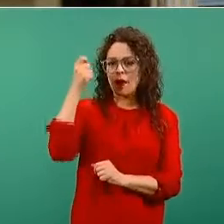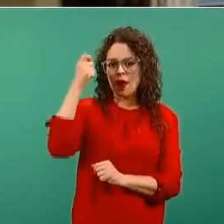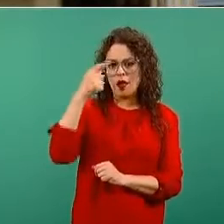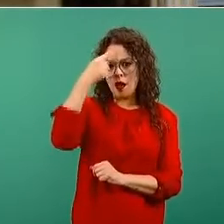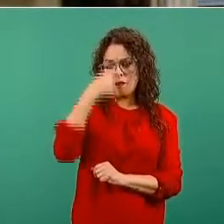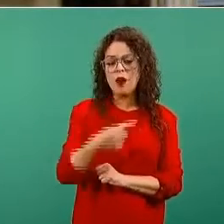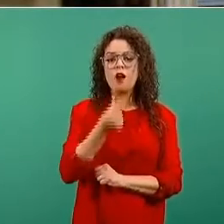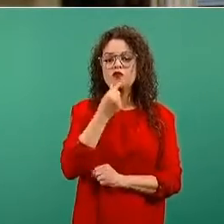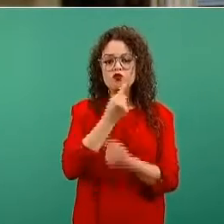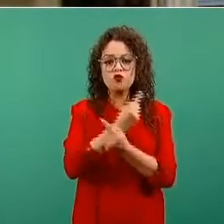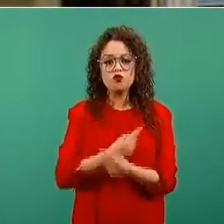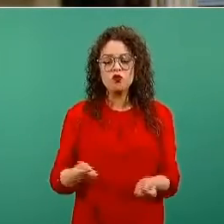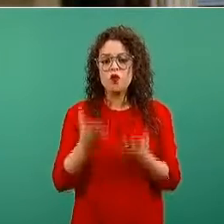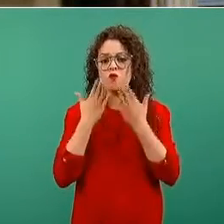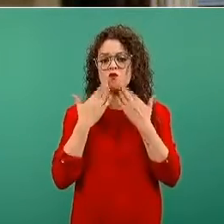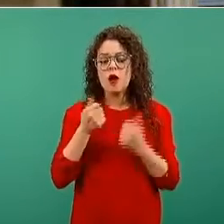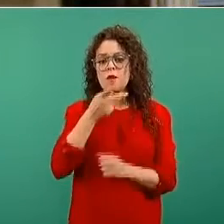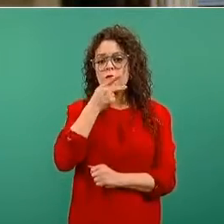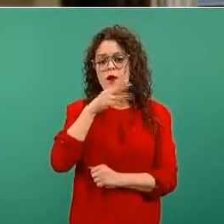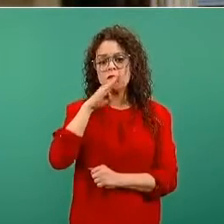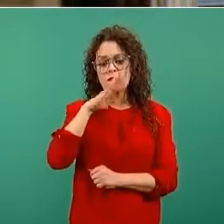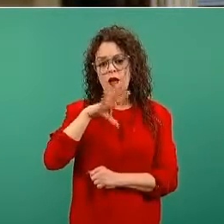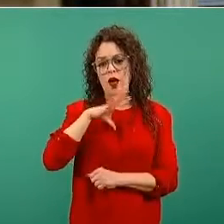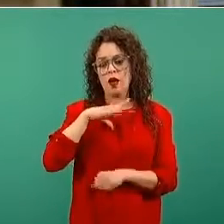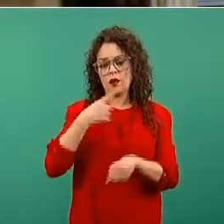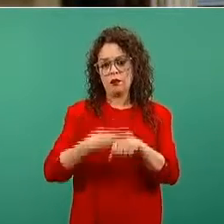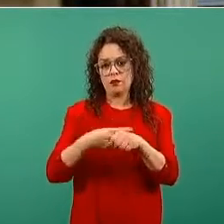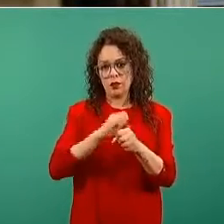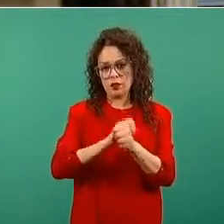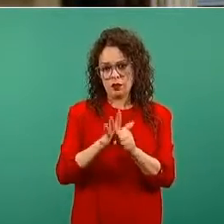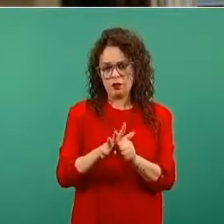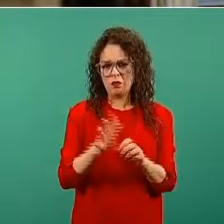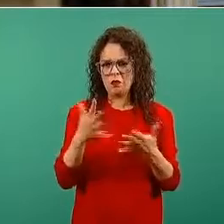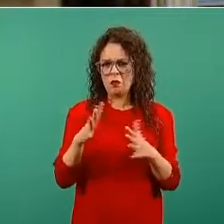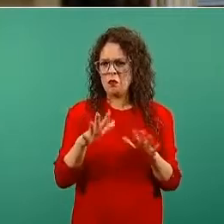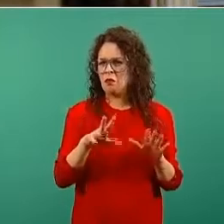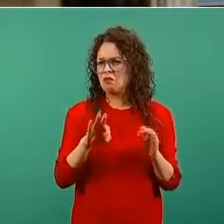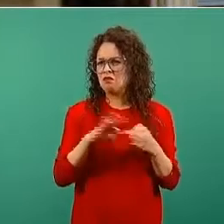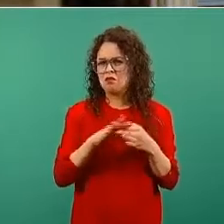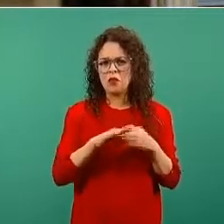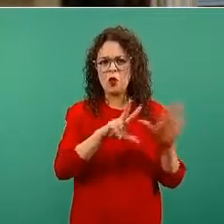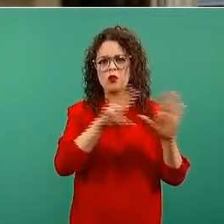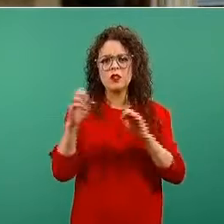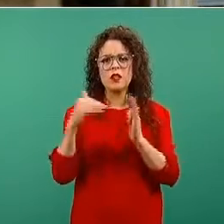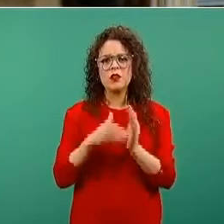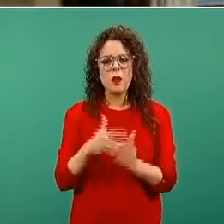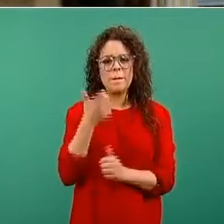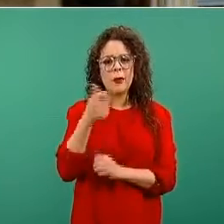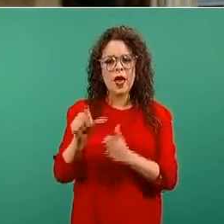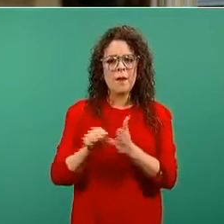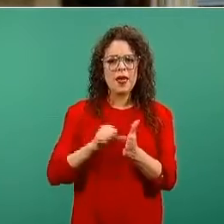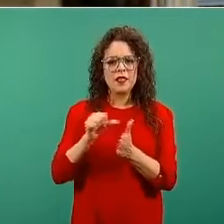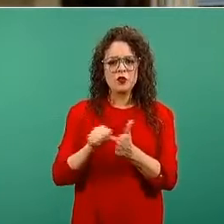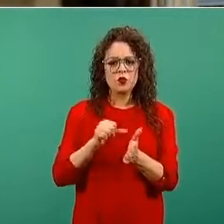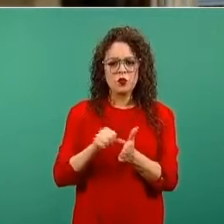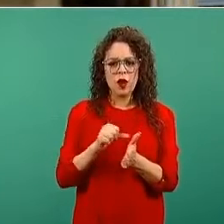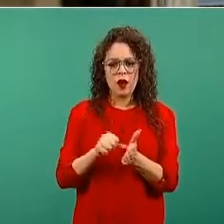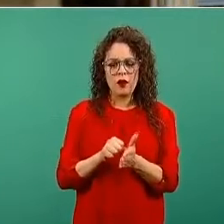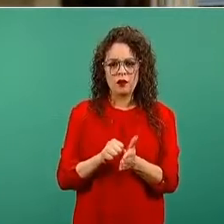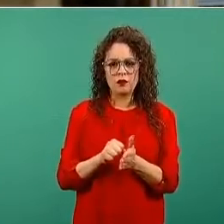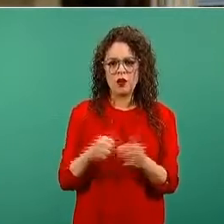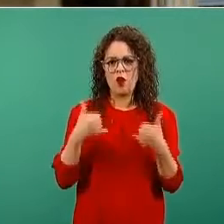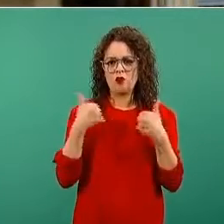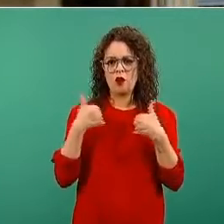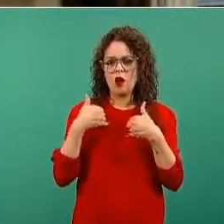COVID, más o menos que eran 800,000 pesos mensuales para los niños menores de 18 años que